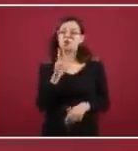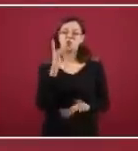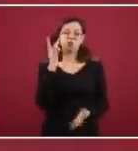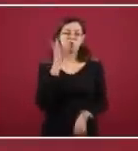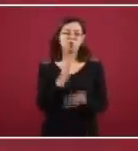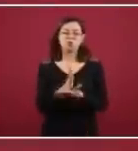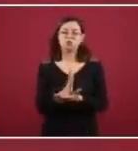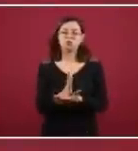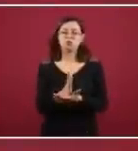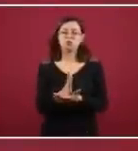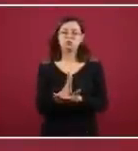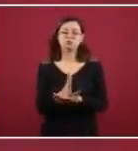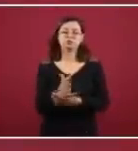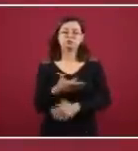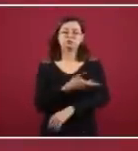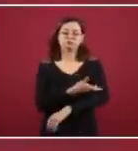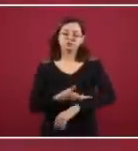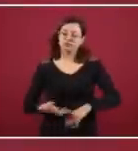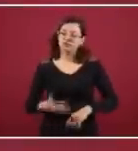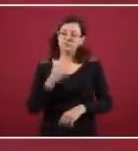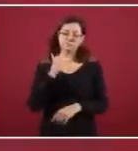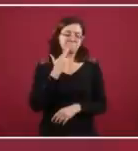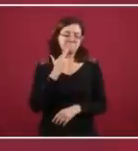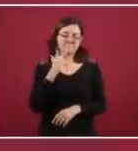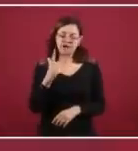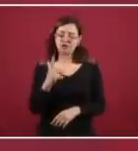mejor, mucho mejor,